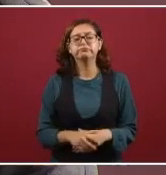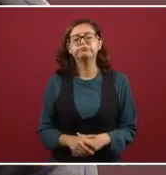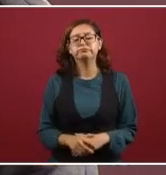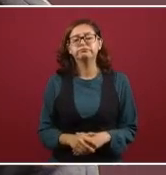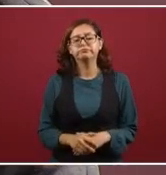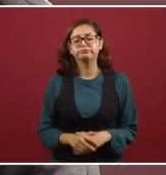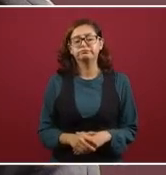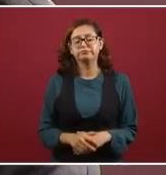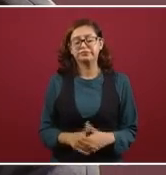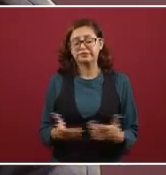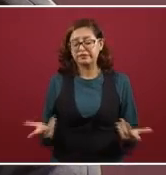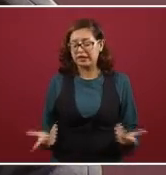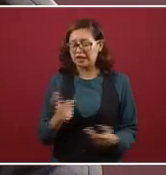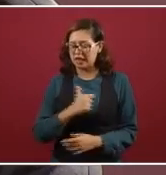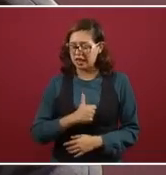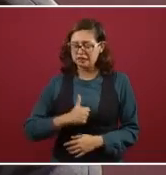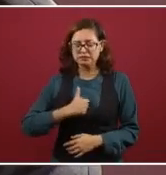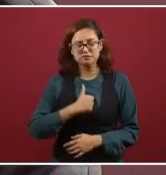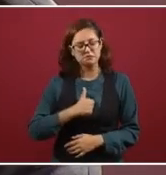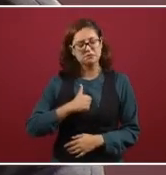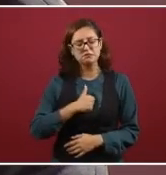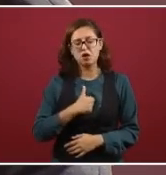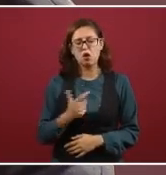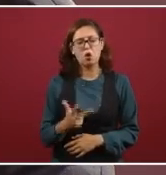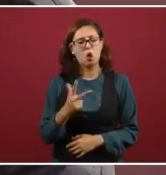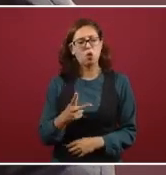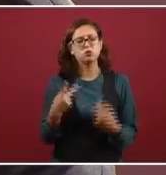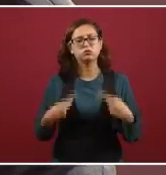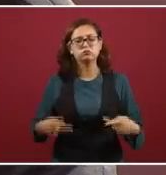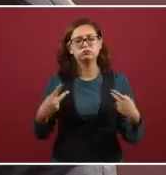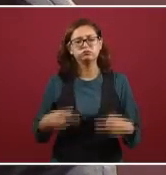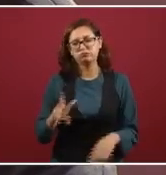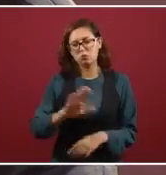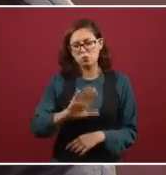Tenemos desgraciadamente confirmada el fallecimiento de 8 personas,